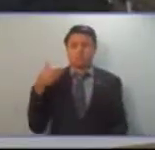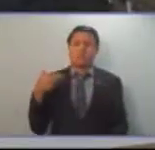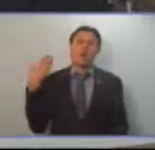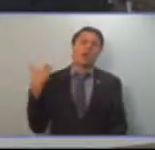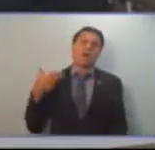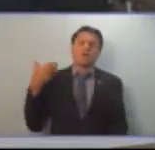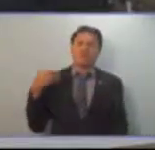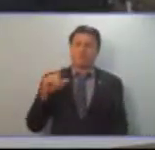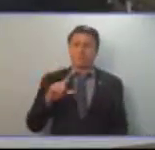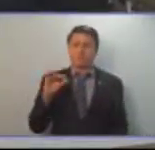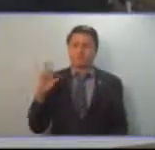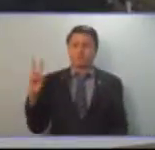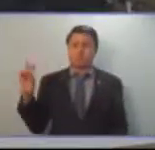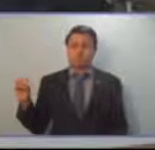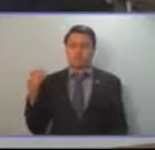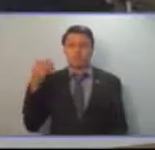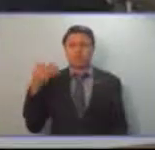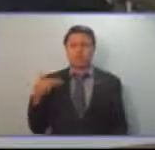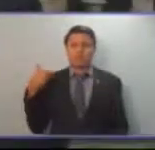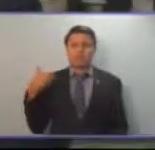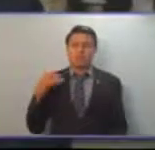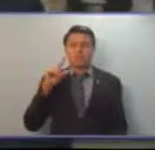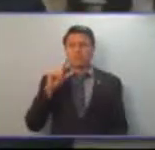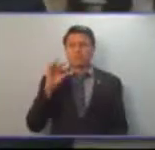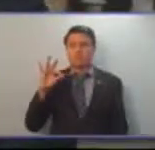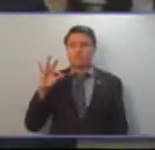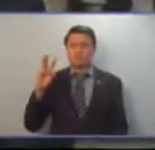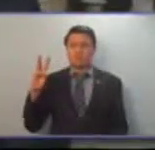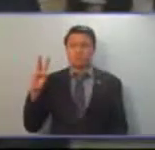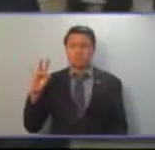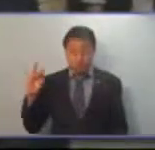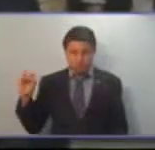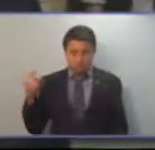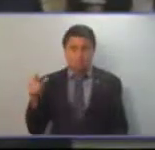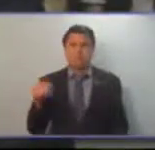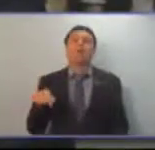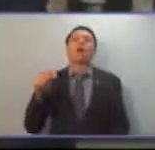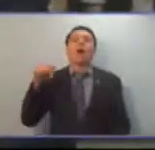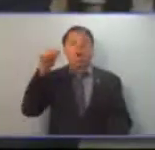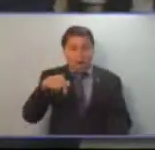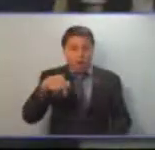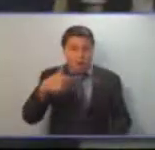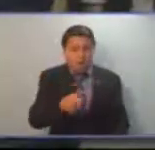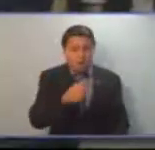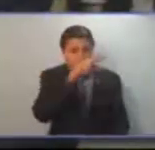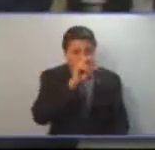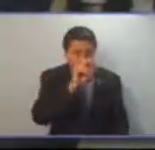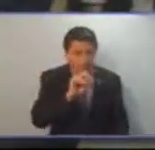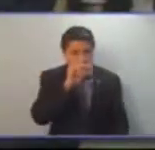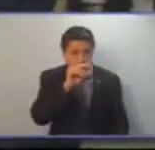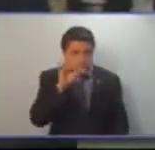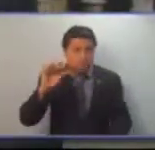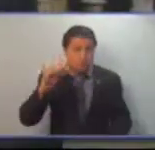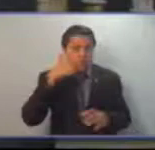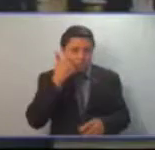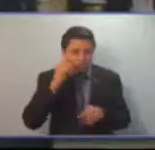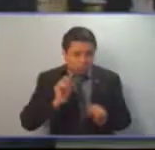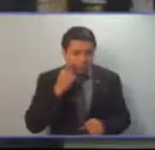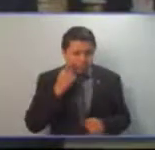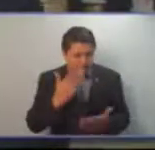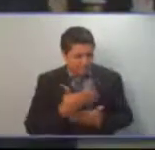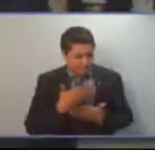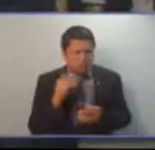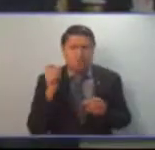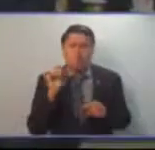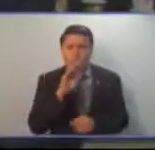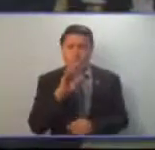70 y 80. Sí. ¿Qué se ha hecho, diputada, para que los jóvenes puedan disfrutar ahora de este proceso electoral que el 4